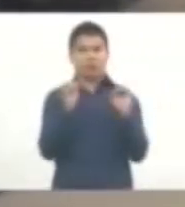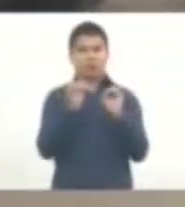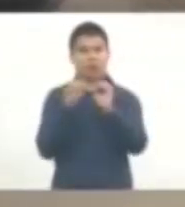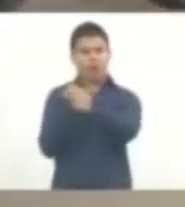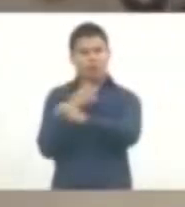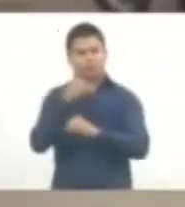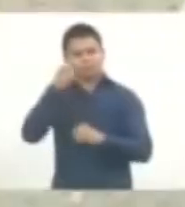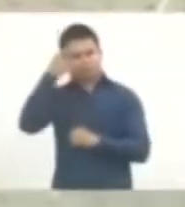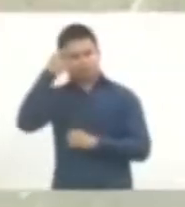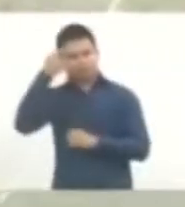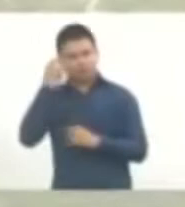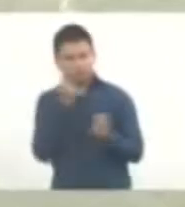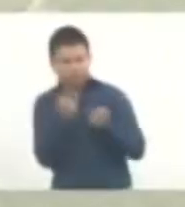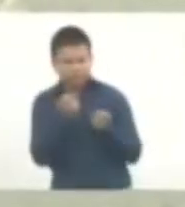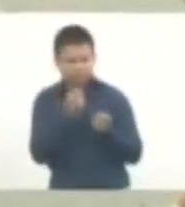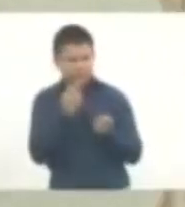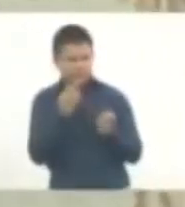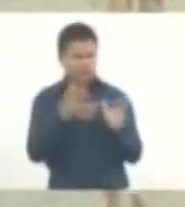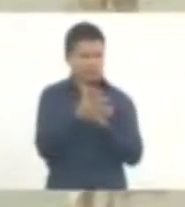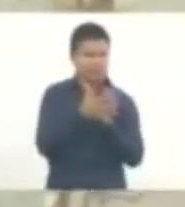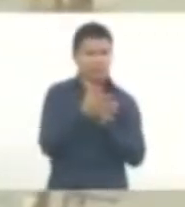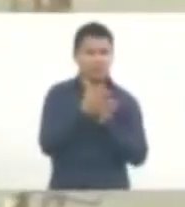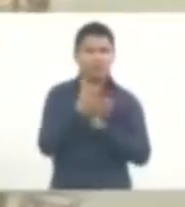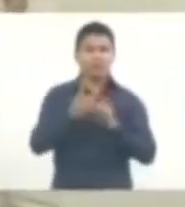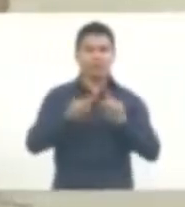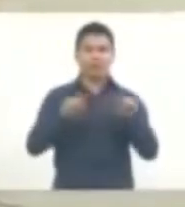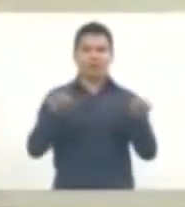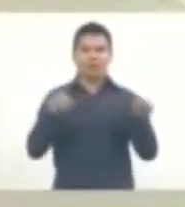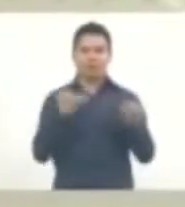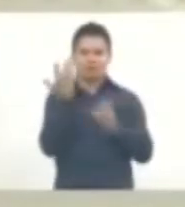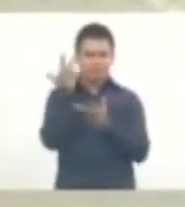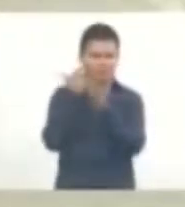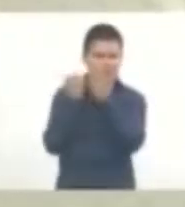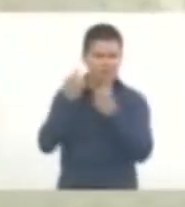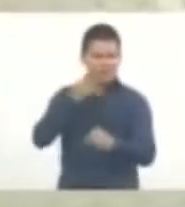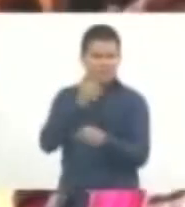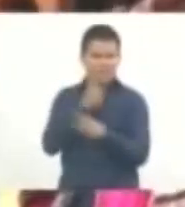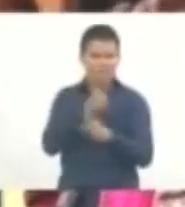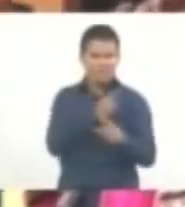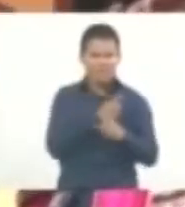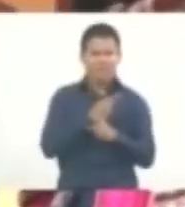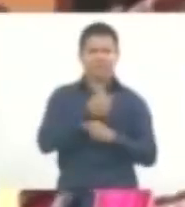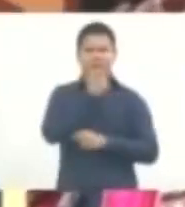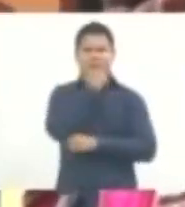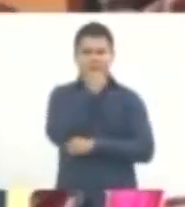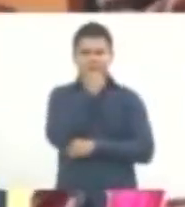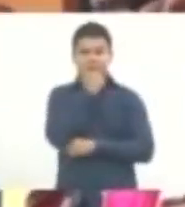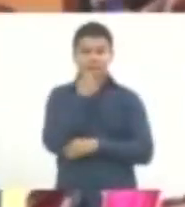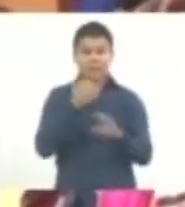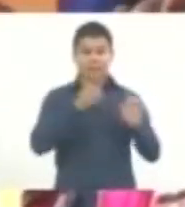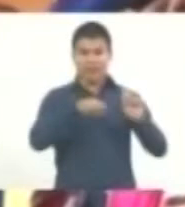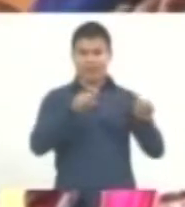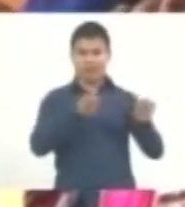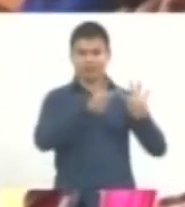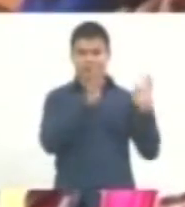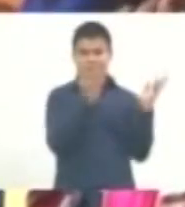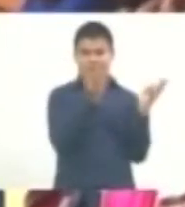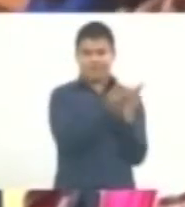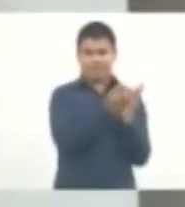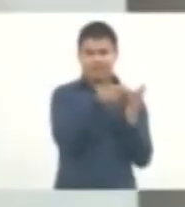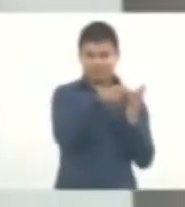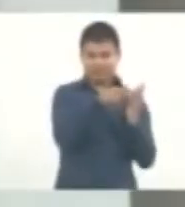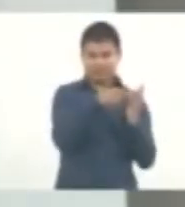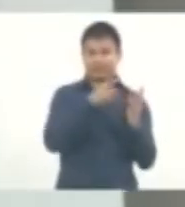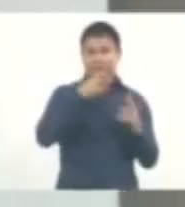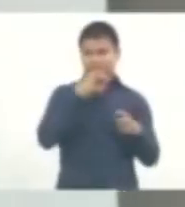inteligencia, sino que a leguas se nota que son informaciones precisas. Todos sabemos que en las cárceles no hay angelitos. El trato